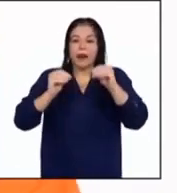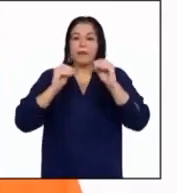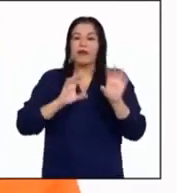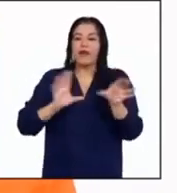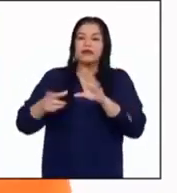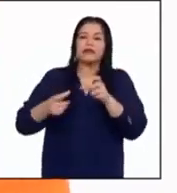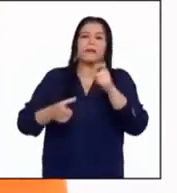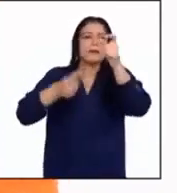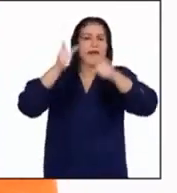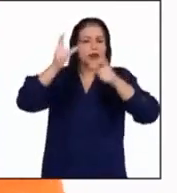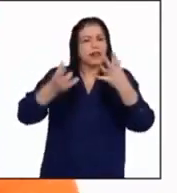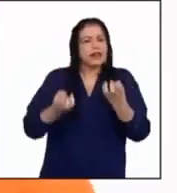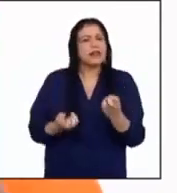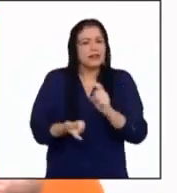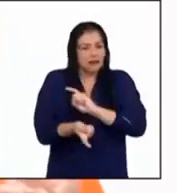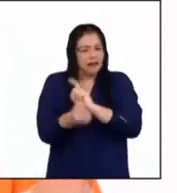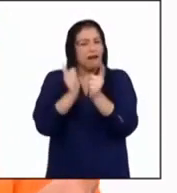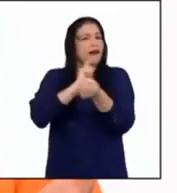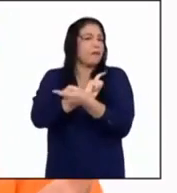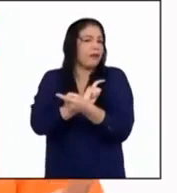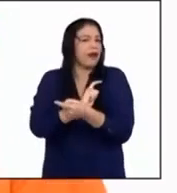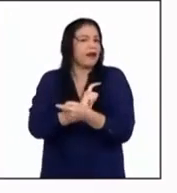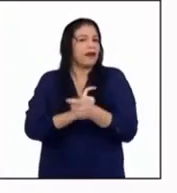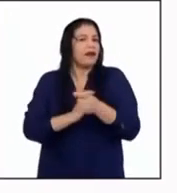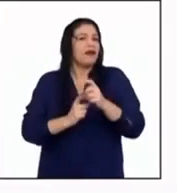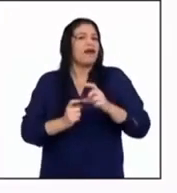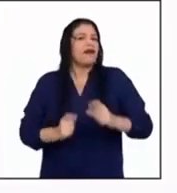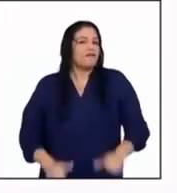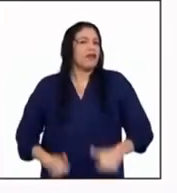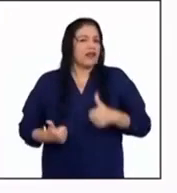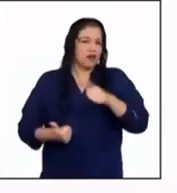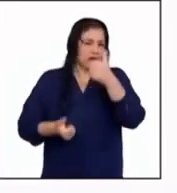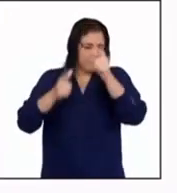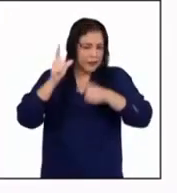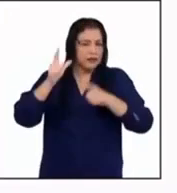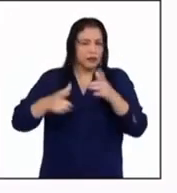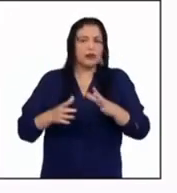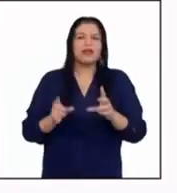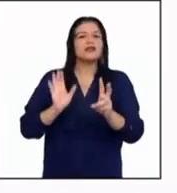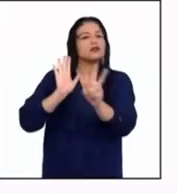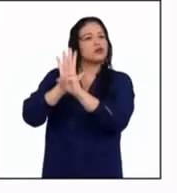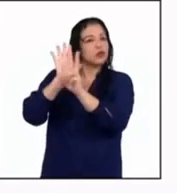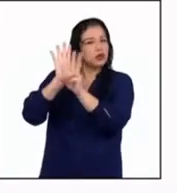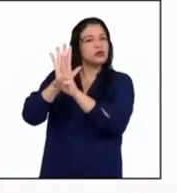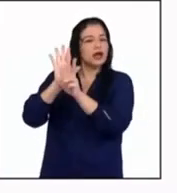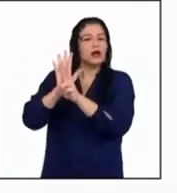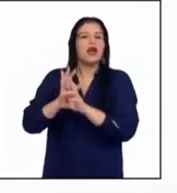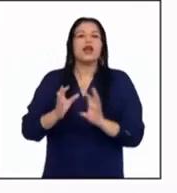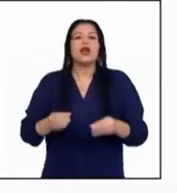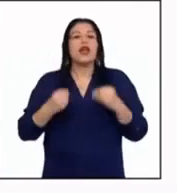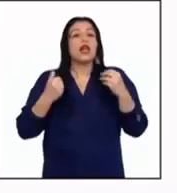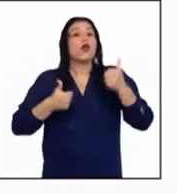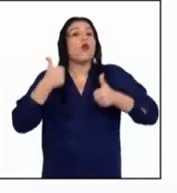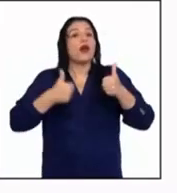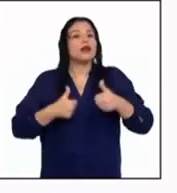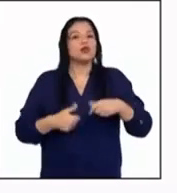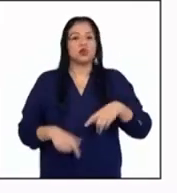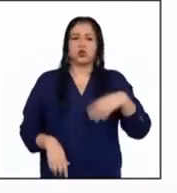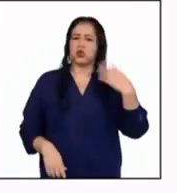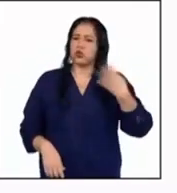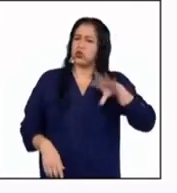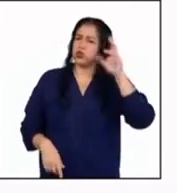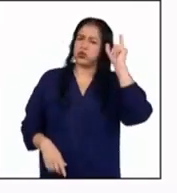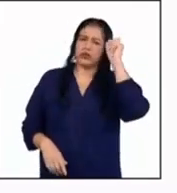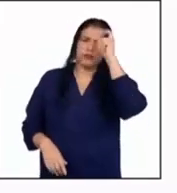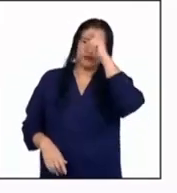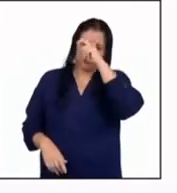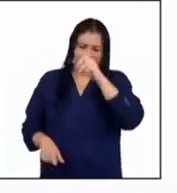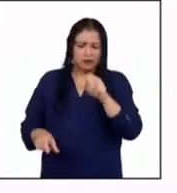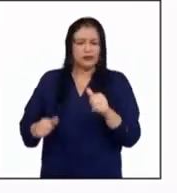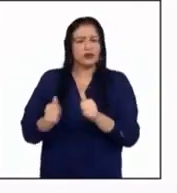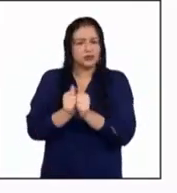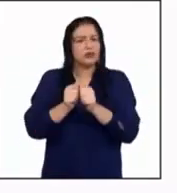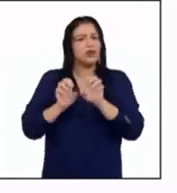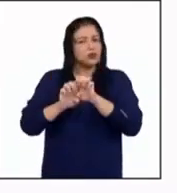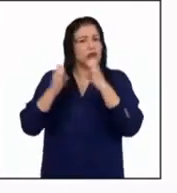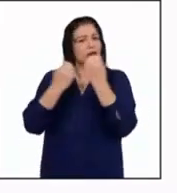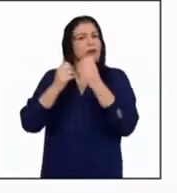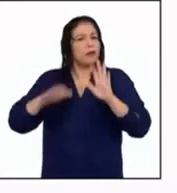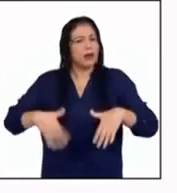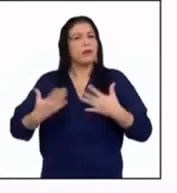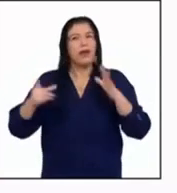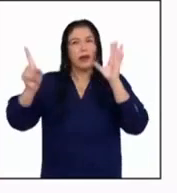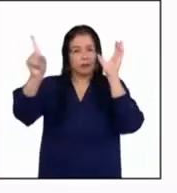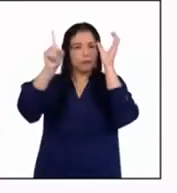de cambio a través del voluntariado y sobre las dificultades que tuvo que enfrentar junto con su equipo para